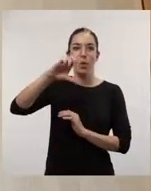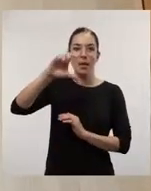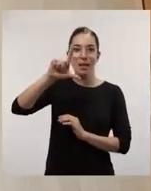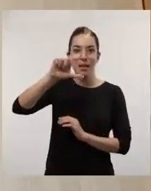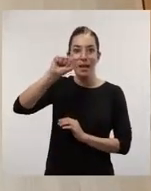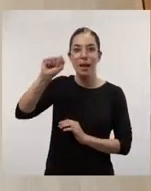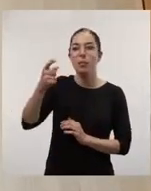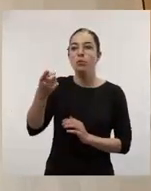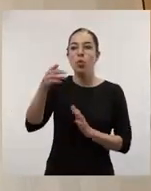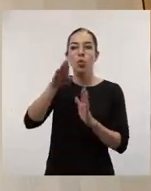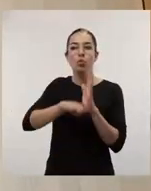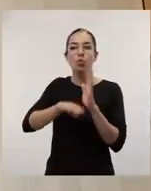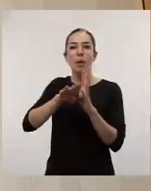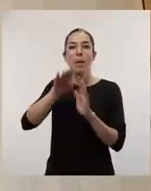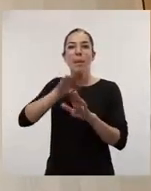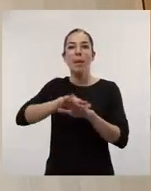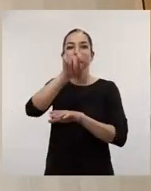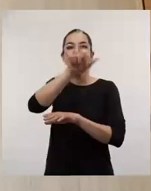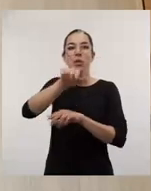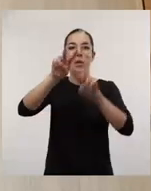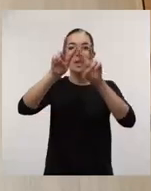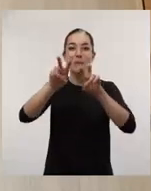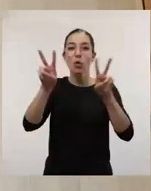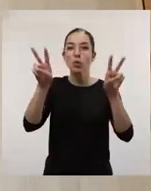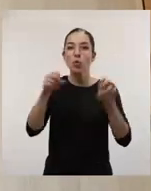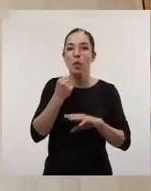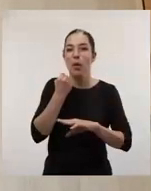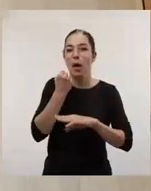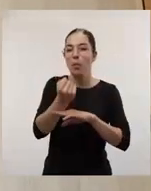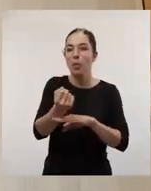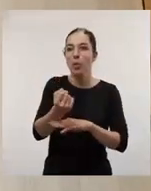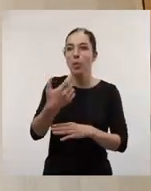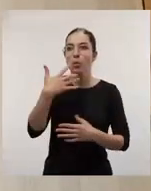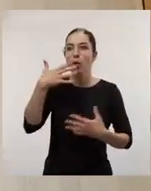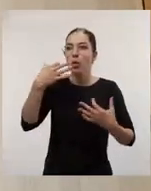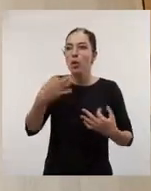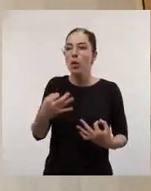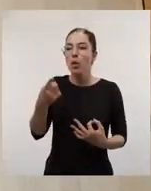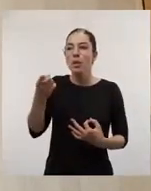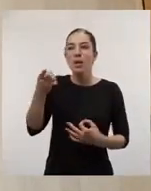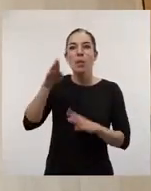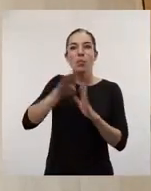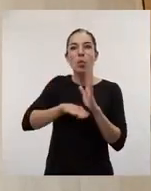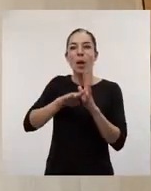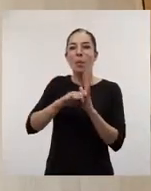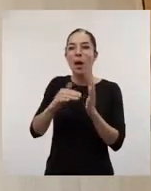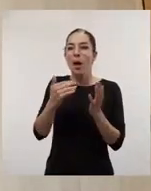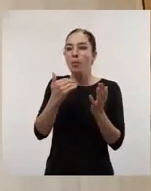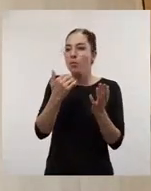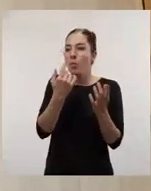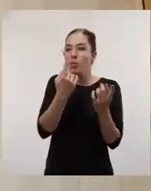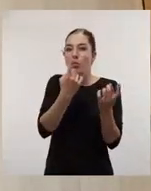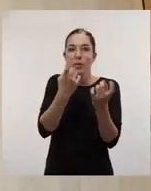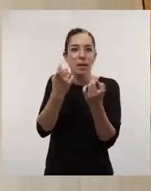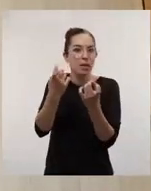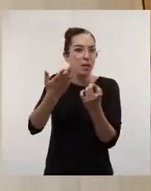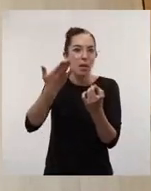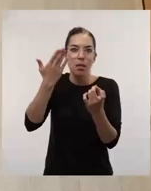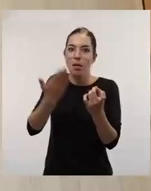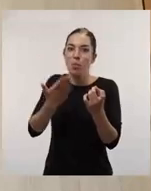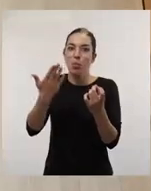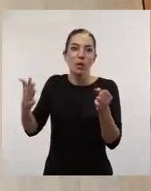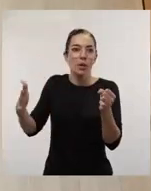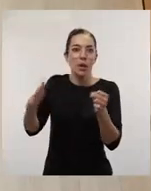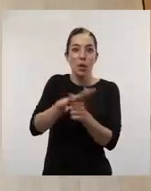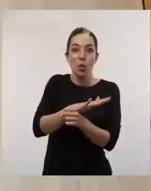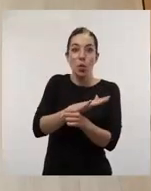un programa de apoyo a los nuevos investigadores creo que es un programa que viene a suplir una carencia muy